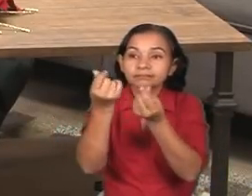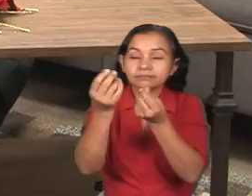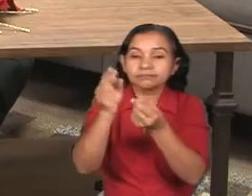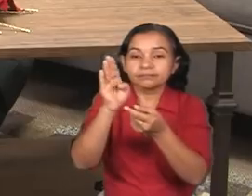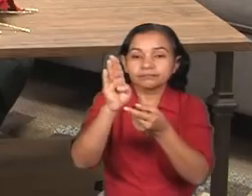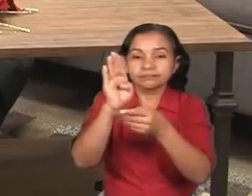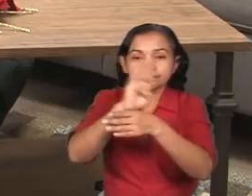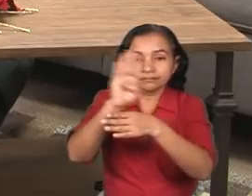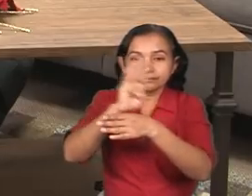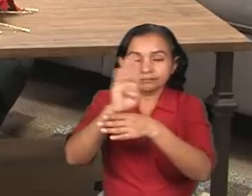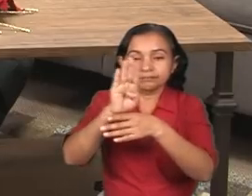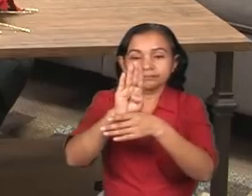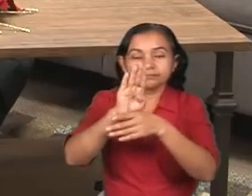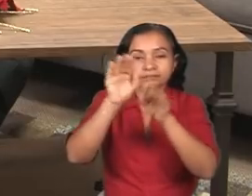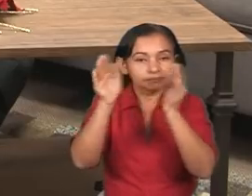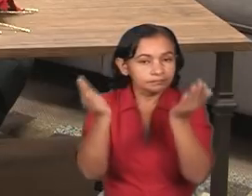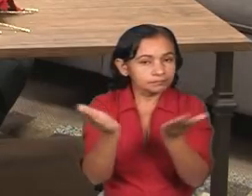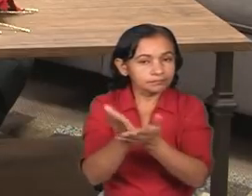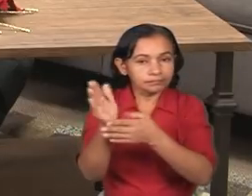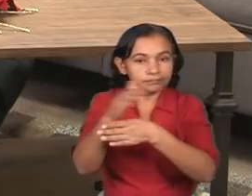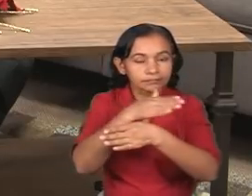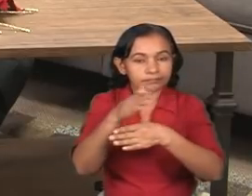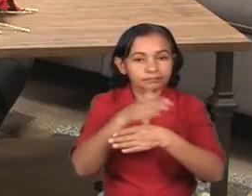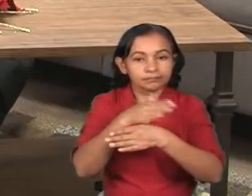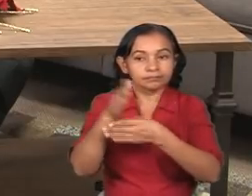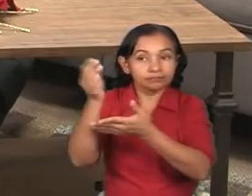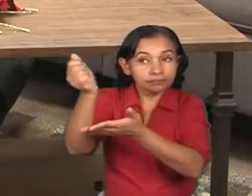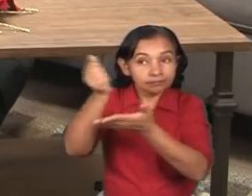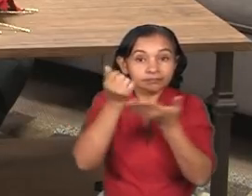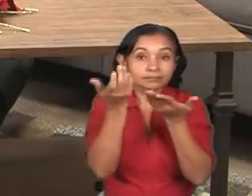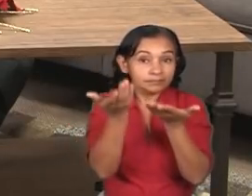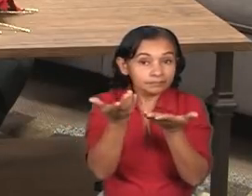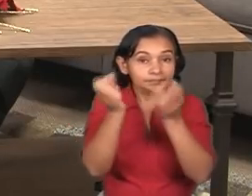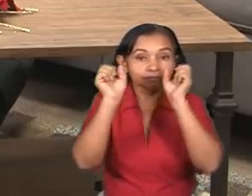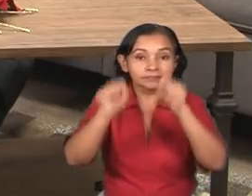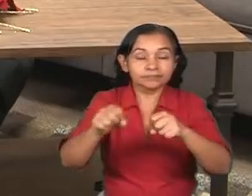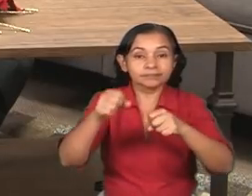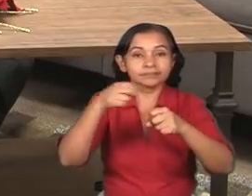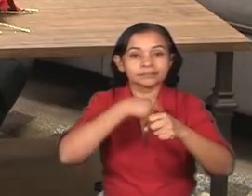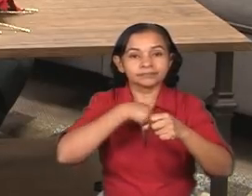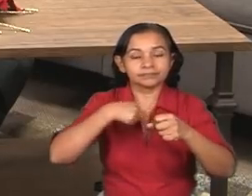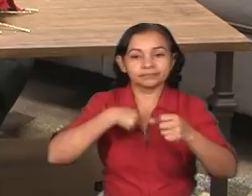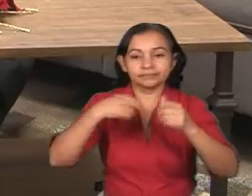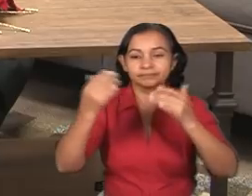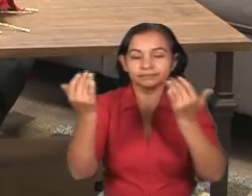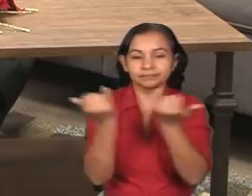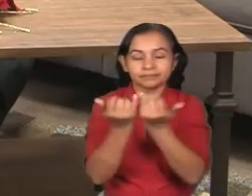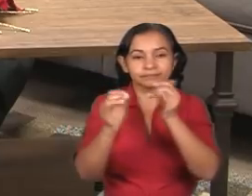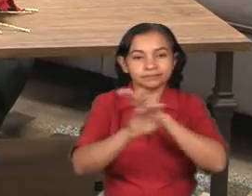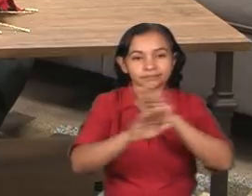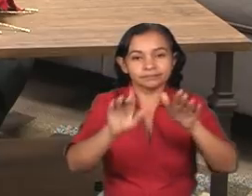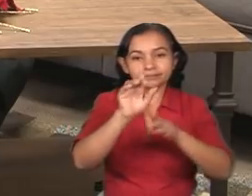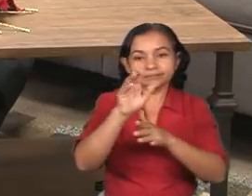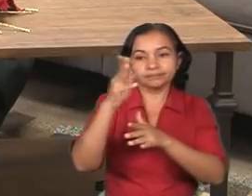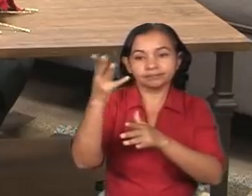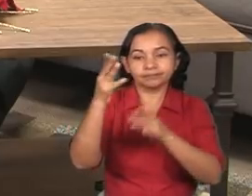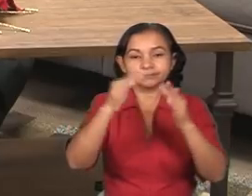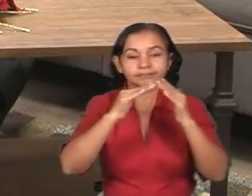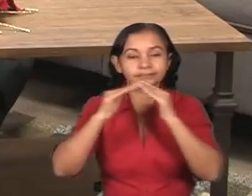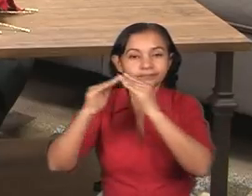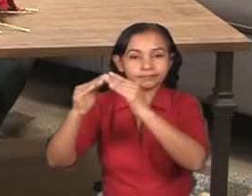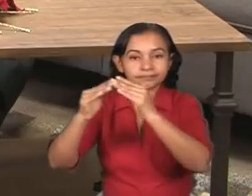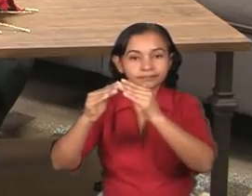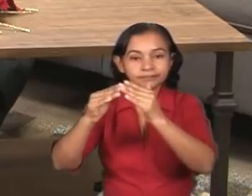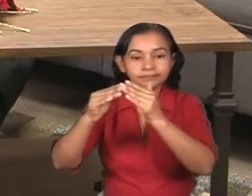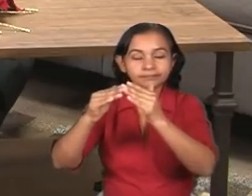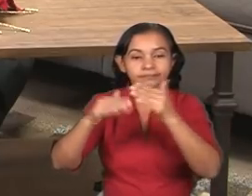BESIE, con el BID, con el Banco Mundial, con KfW, que permitió prácticamente ahora empalmar, finalizando estas 19 ciudades, nosotros estamos